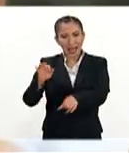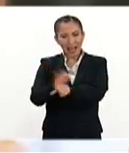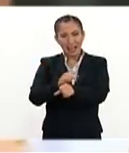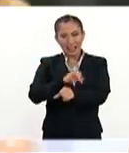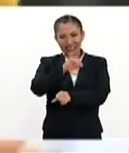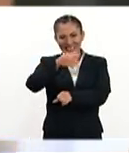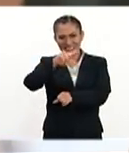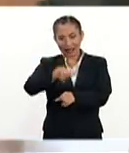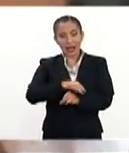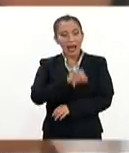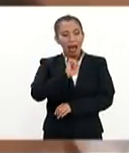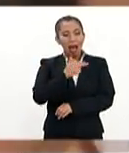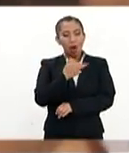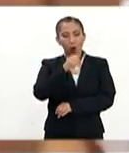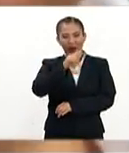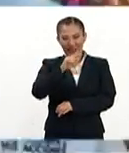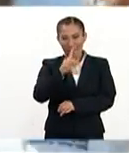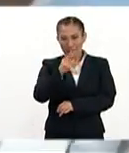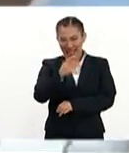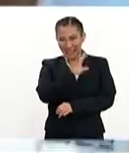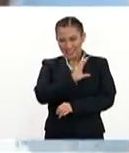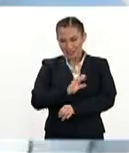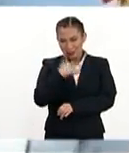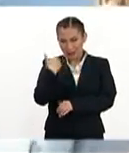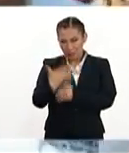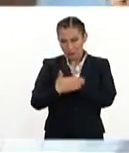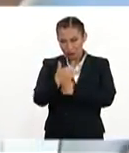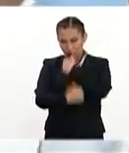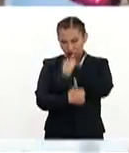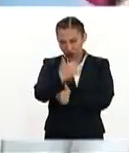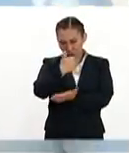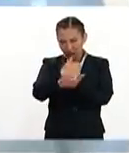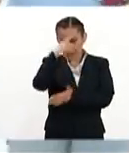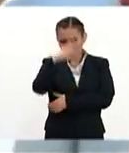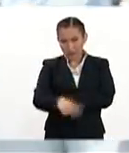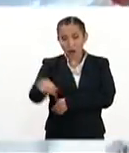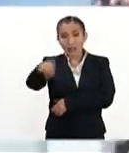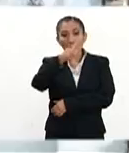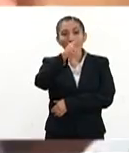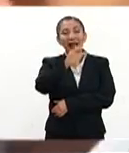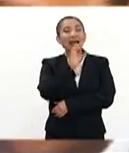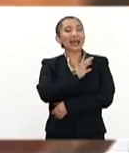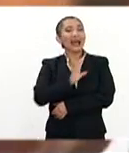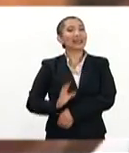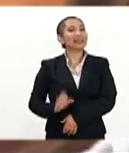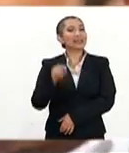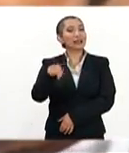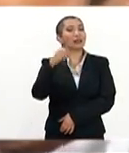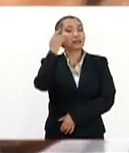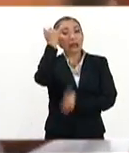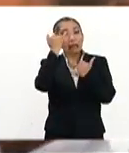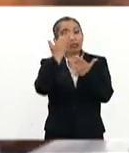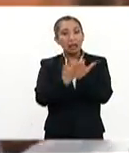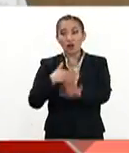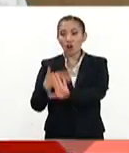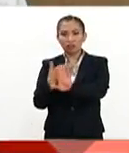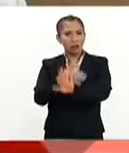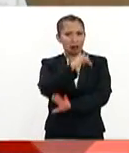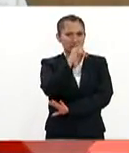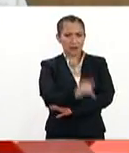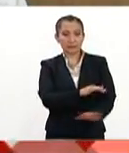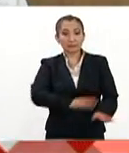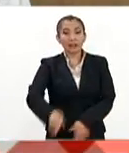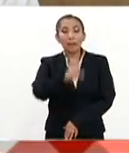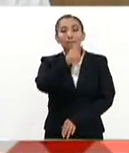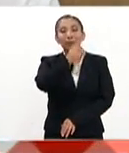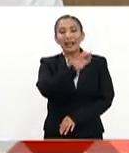su parte, Armando Agüet, también precandidato por la CDMX al frente, dijo que las precampañas tienen que ser propositivas de ideas y no de ataques. Por su parte,